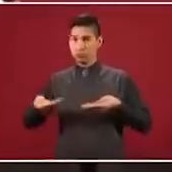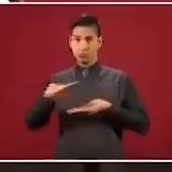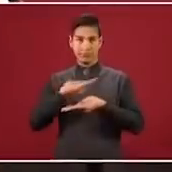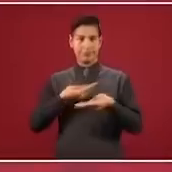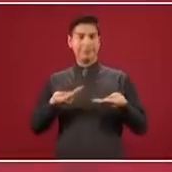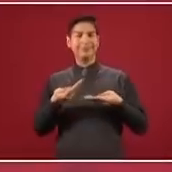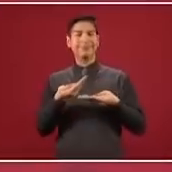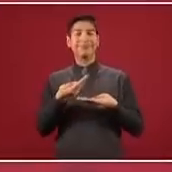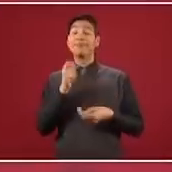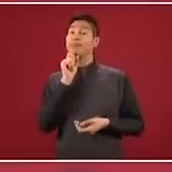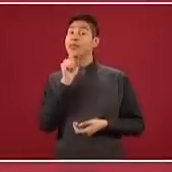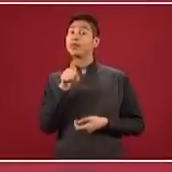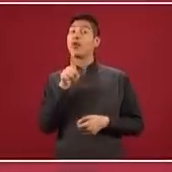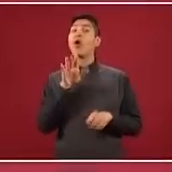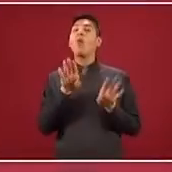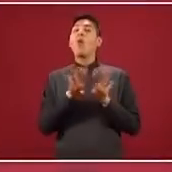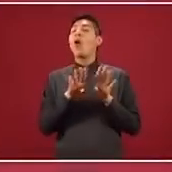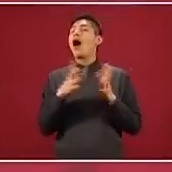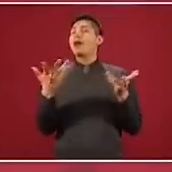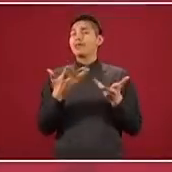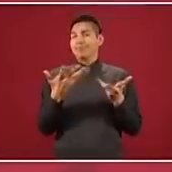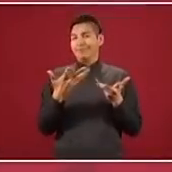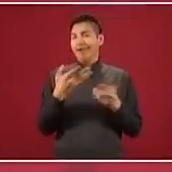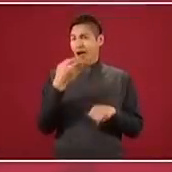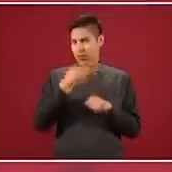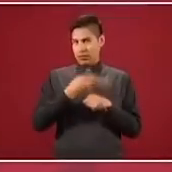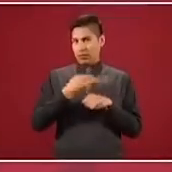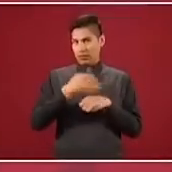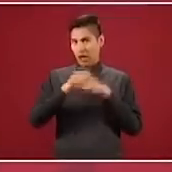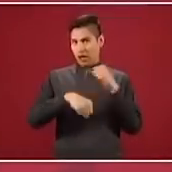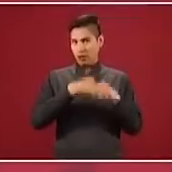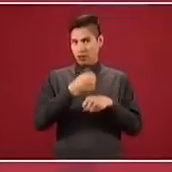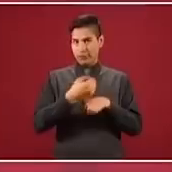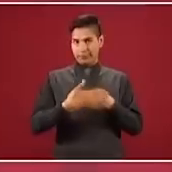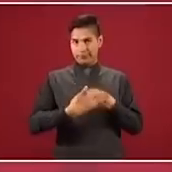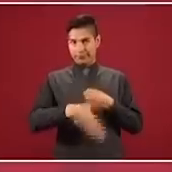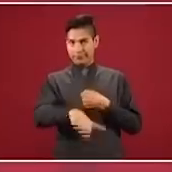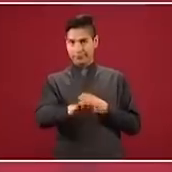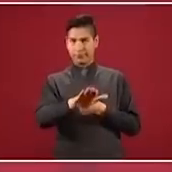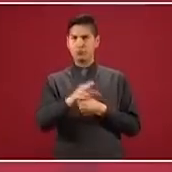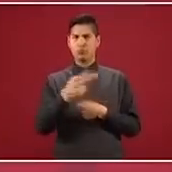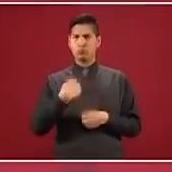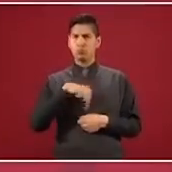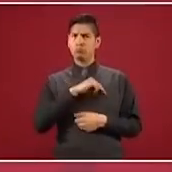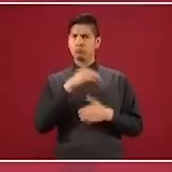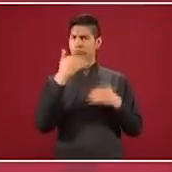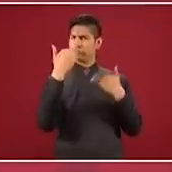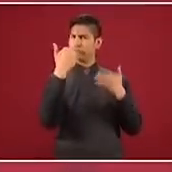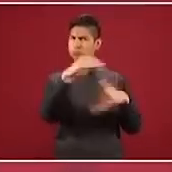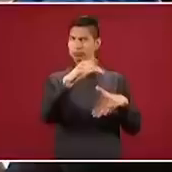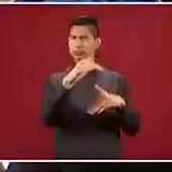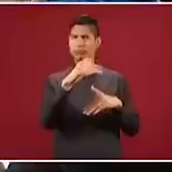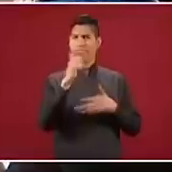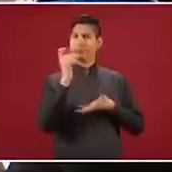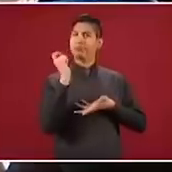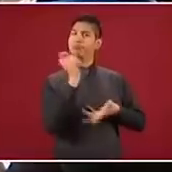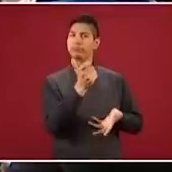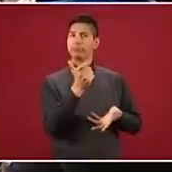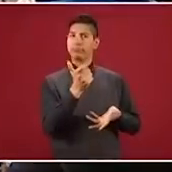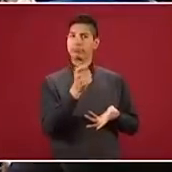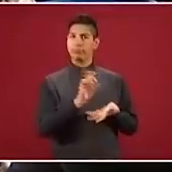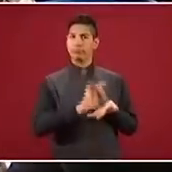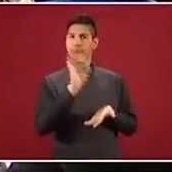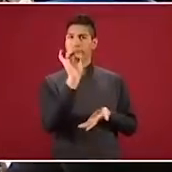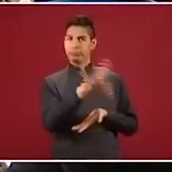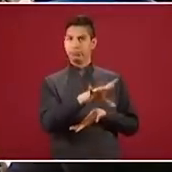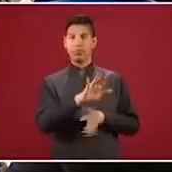que lo tengan también claro. Ya se enviaron para este año los techos presupuestales del